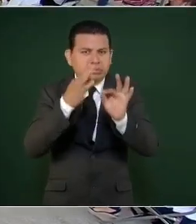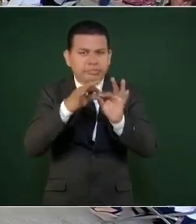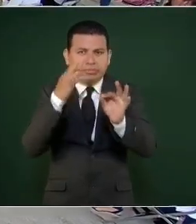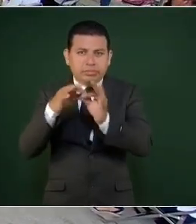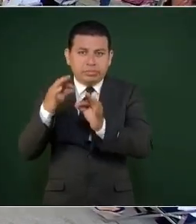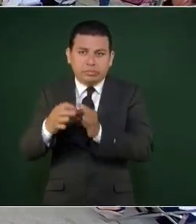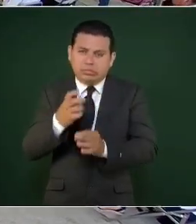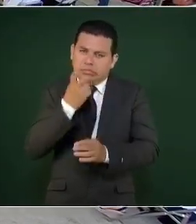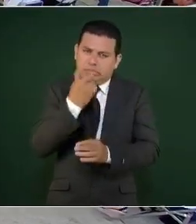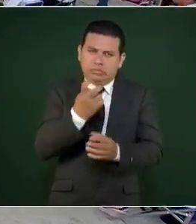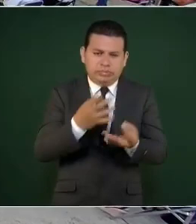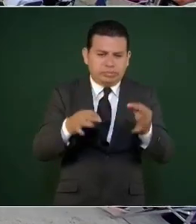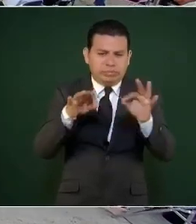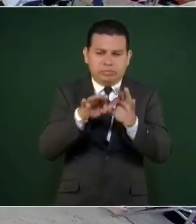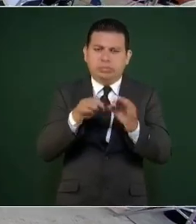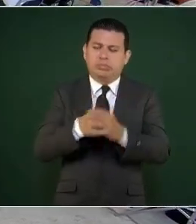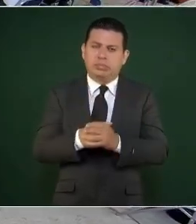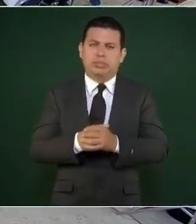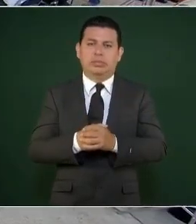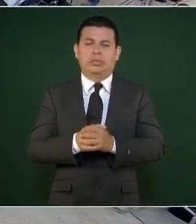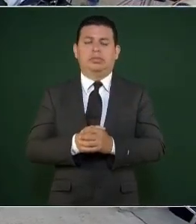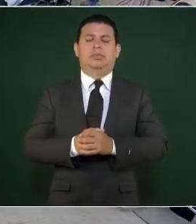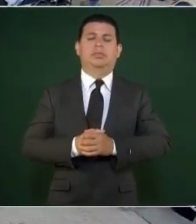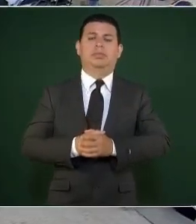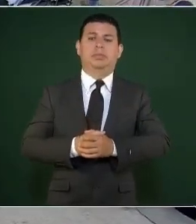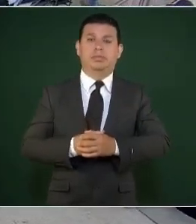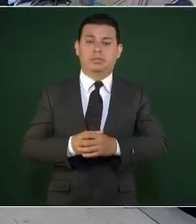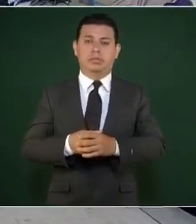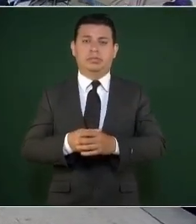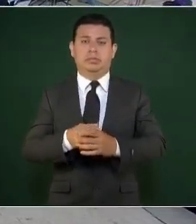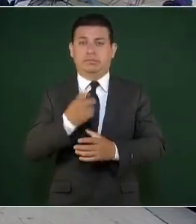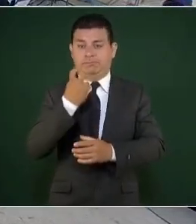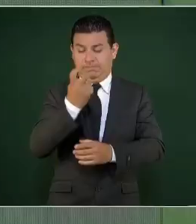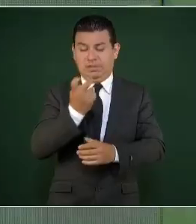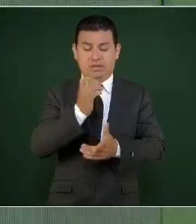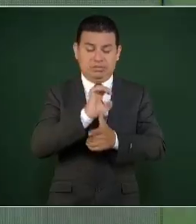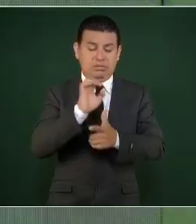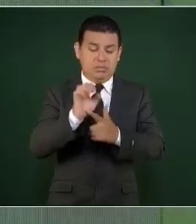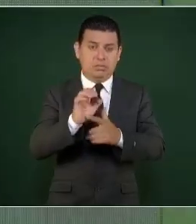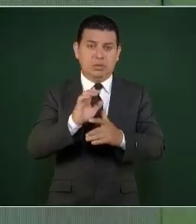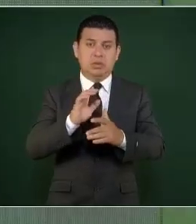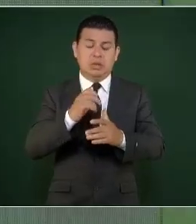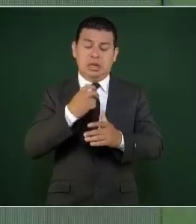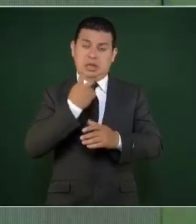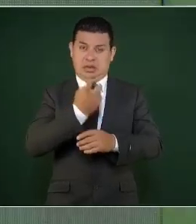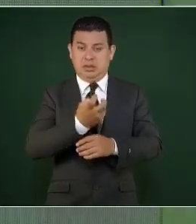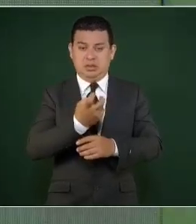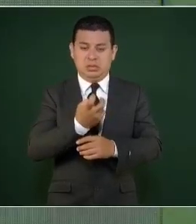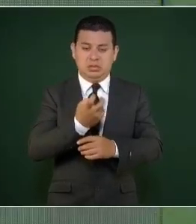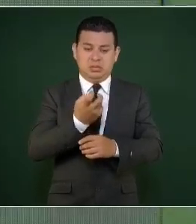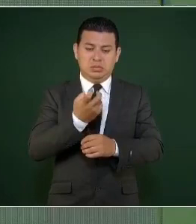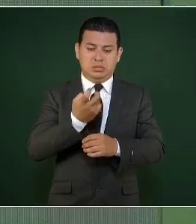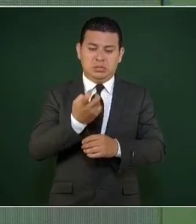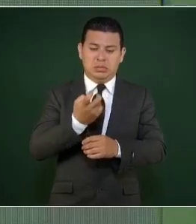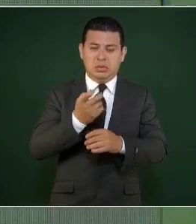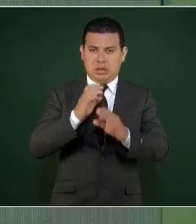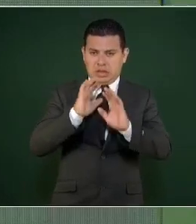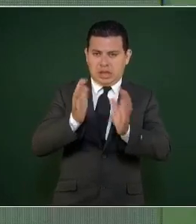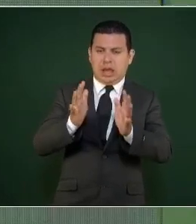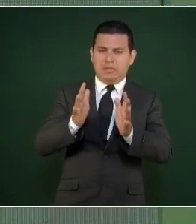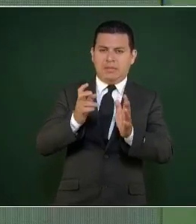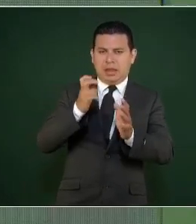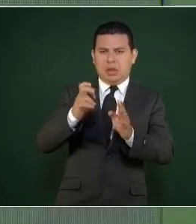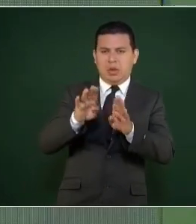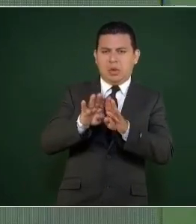Ahí se los dejo de tarea. ¿En dónde? Ya no hablemos de México.